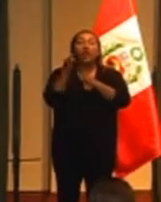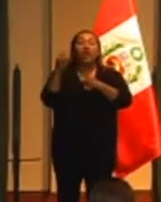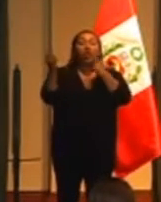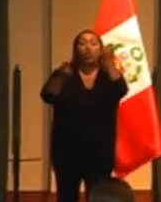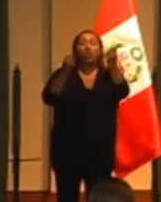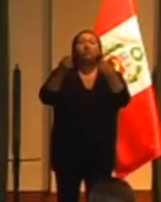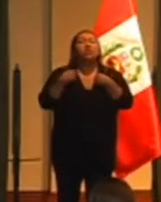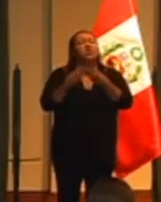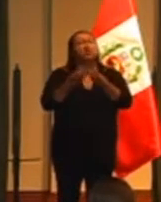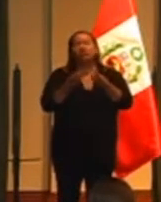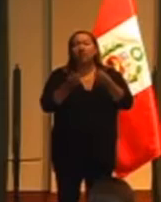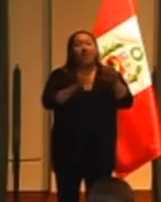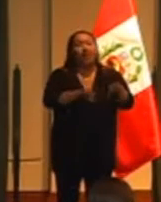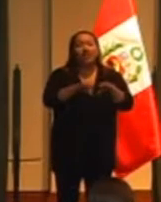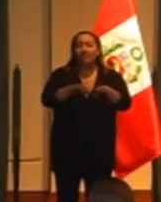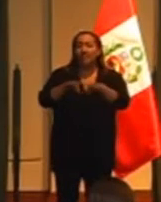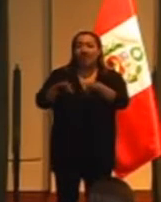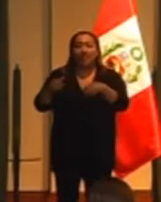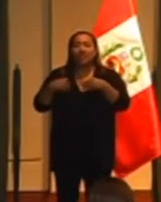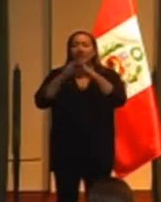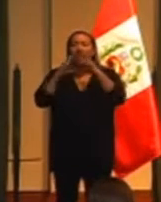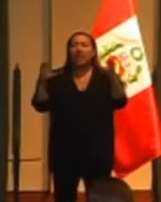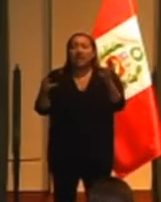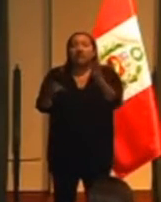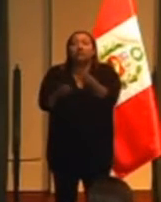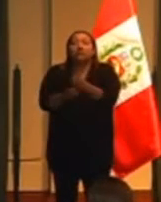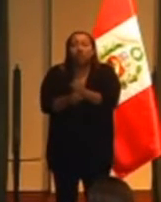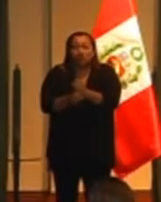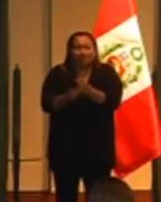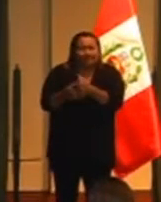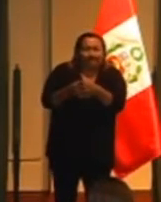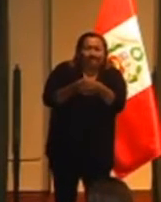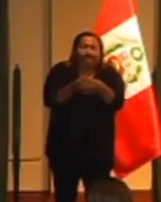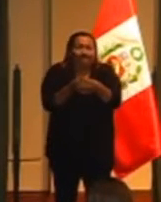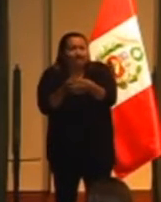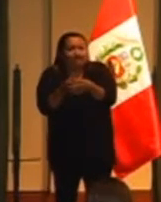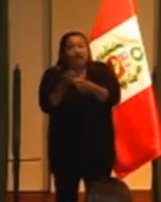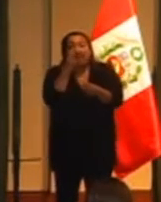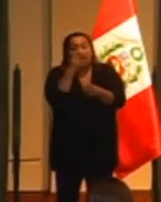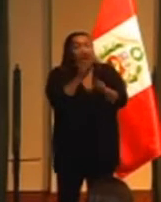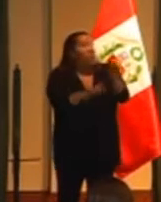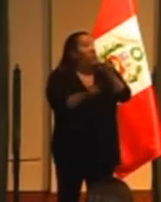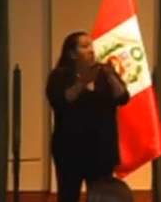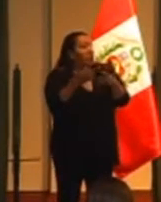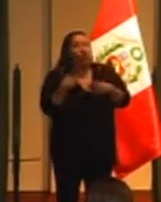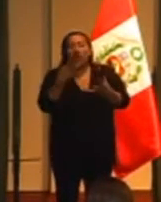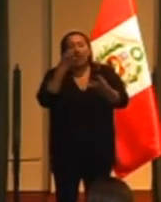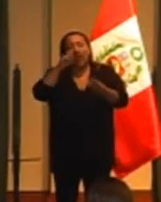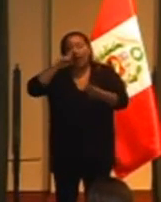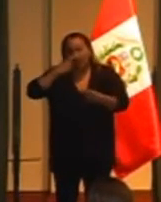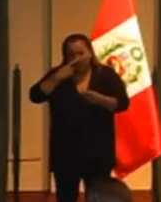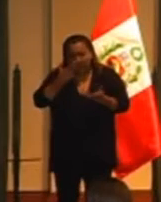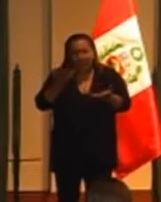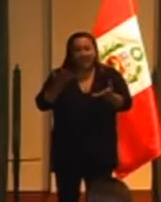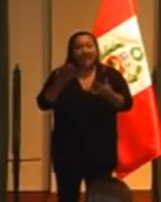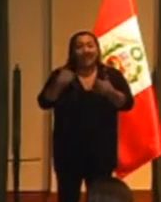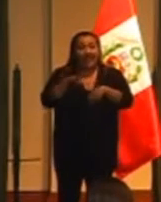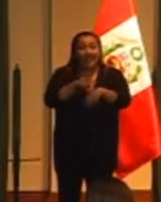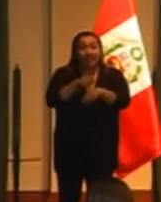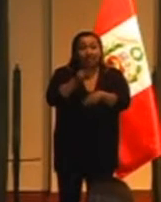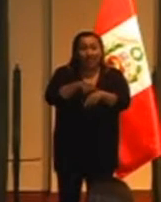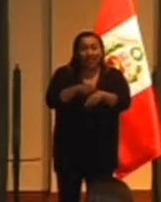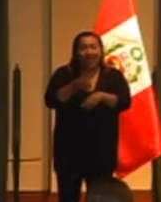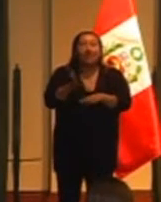muchas actividades. Hemos tenido que hacer un resumen apretado, van a ver algunas de ellas, no los quiero aburrir. Ya tenemos algún